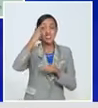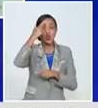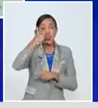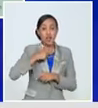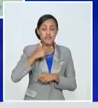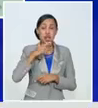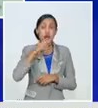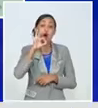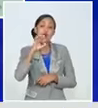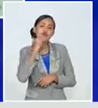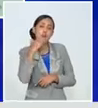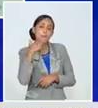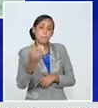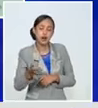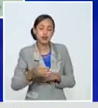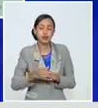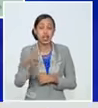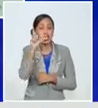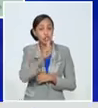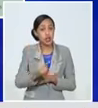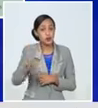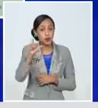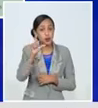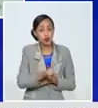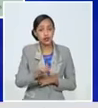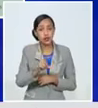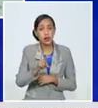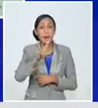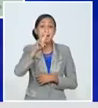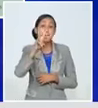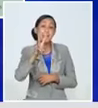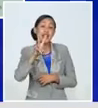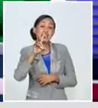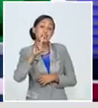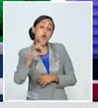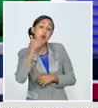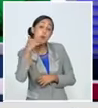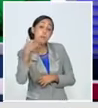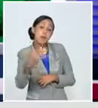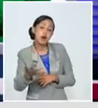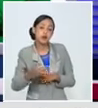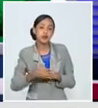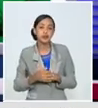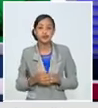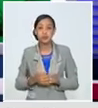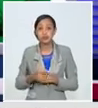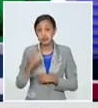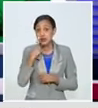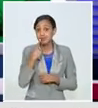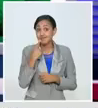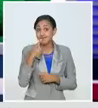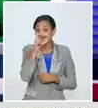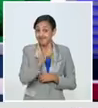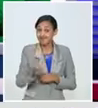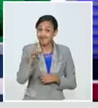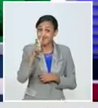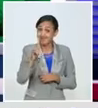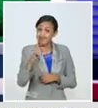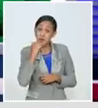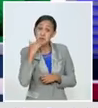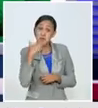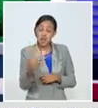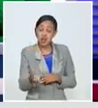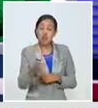más. Camagüey, 29 más, una elevada cifra. Las Tunas, 2